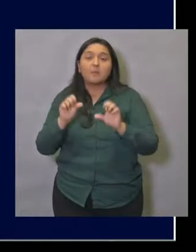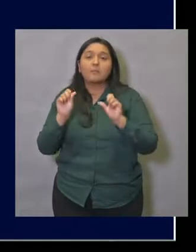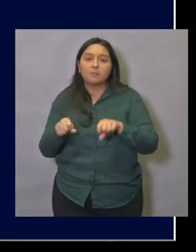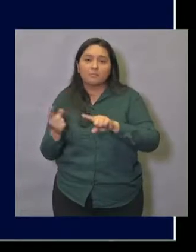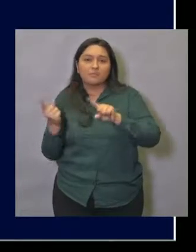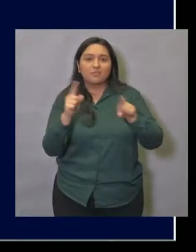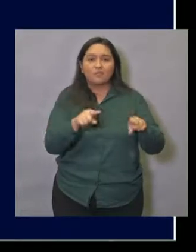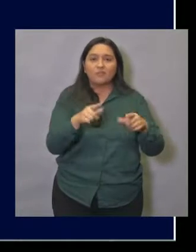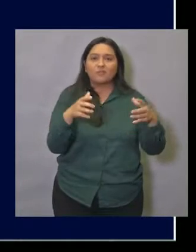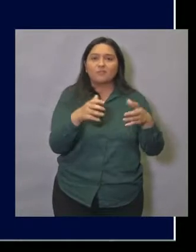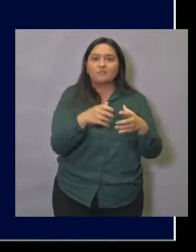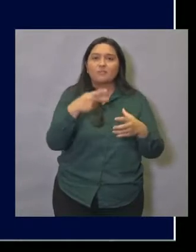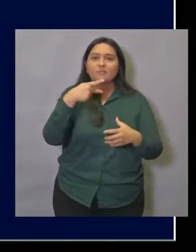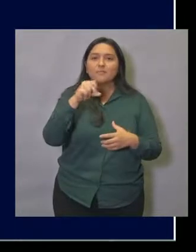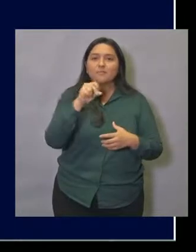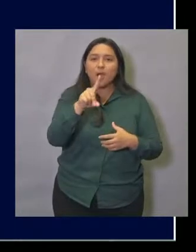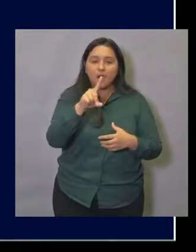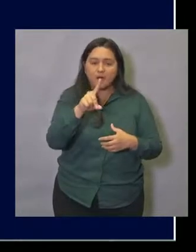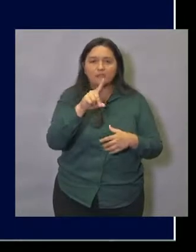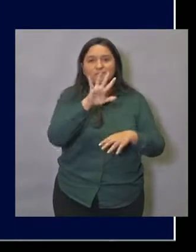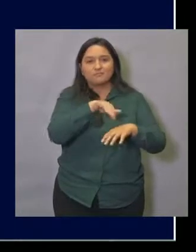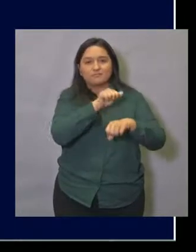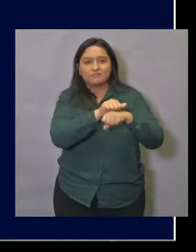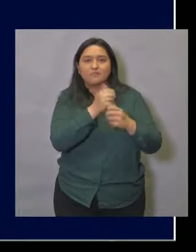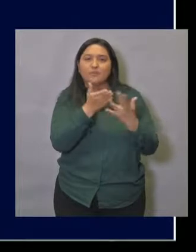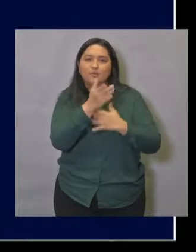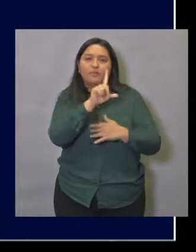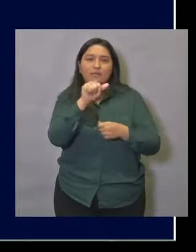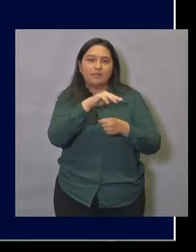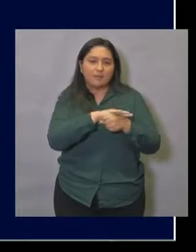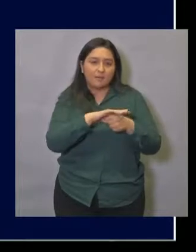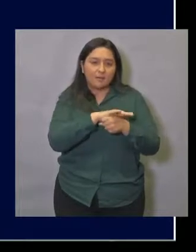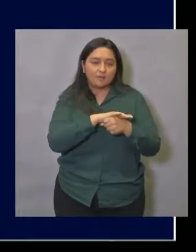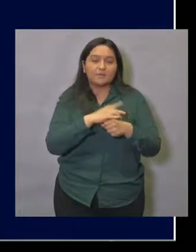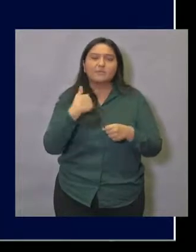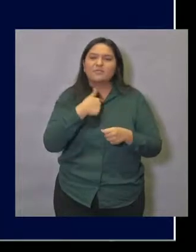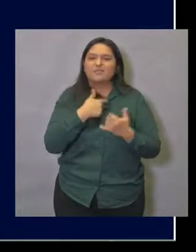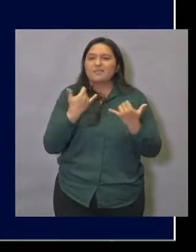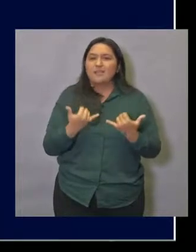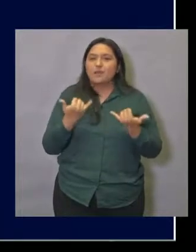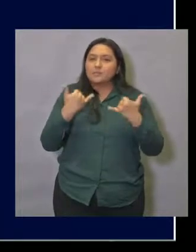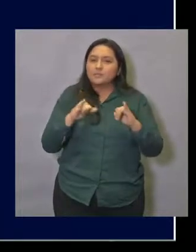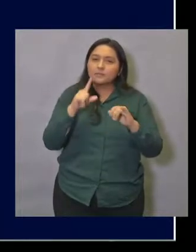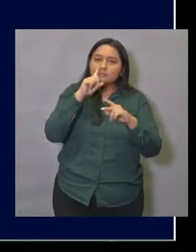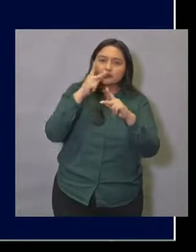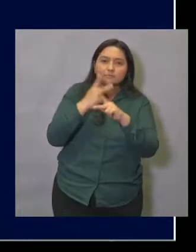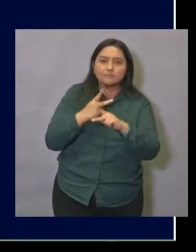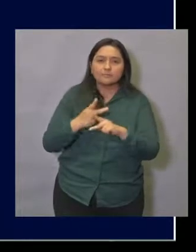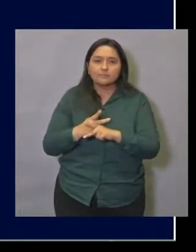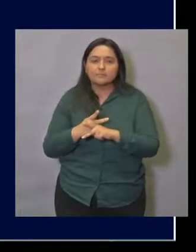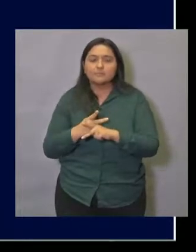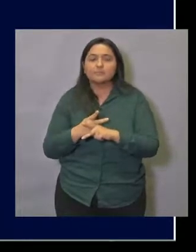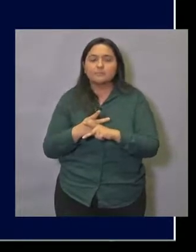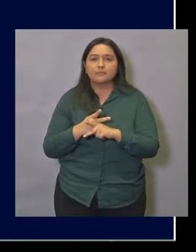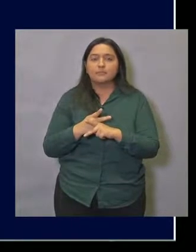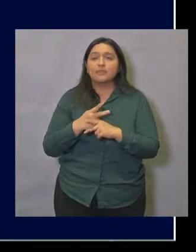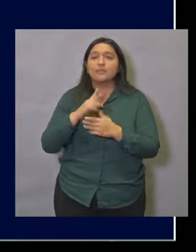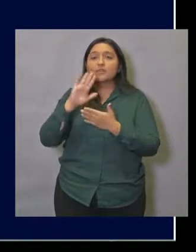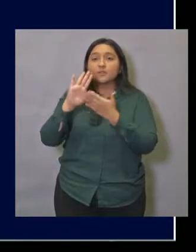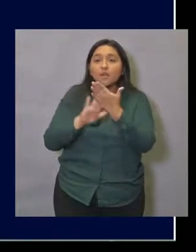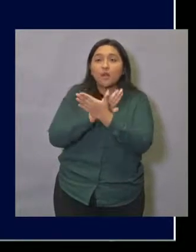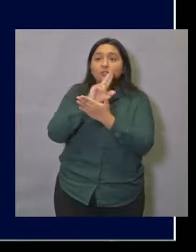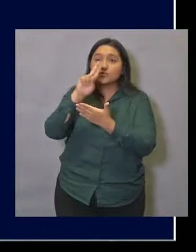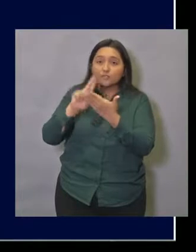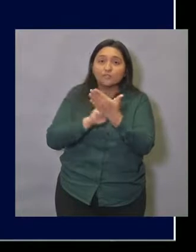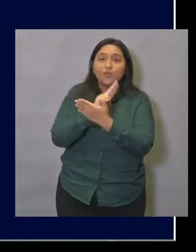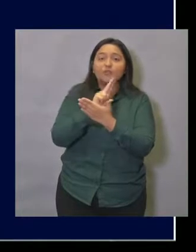y con citas reservadas en los pods del condado. Todavía estamos revisando datos de encuestas de colegios y universidades para